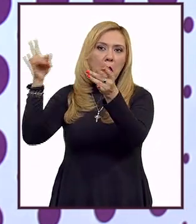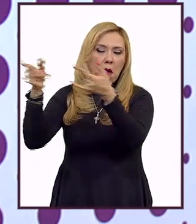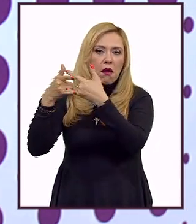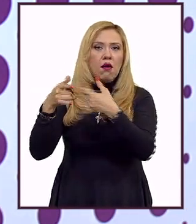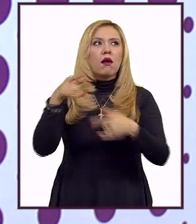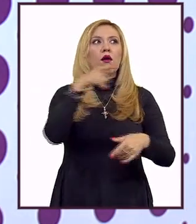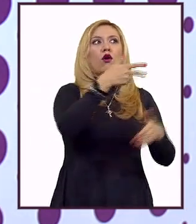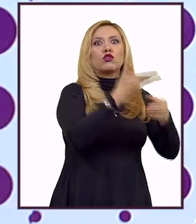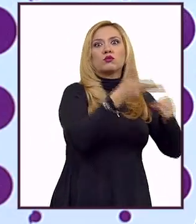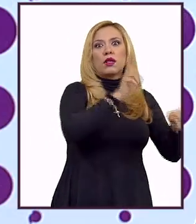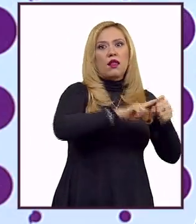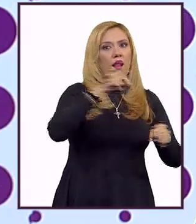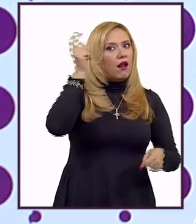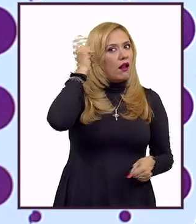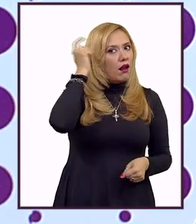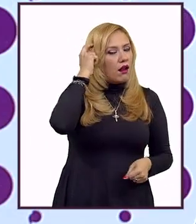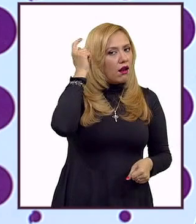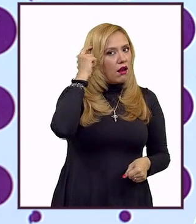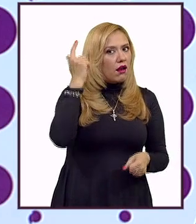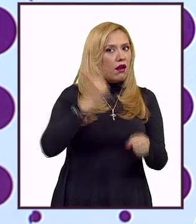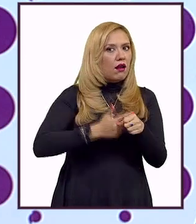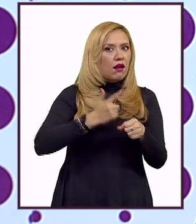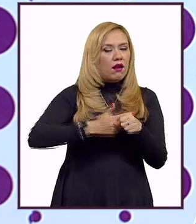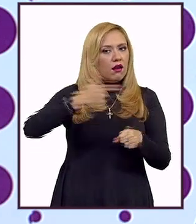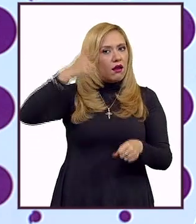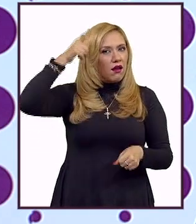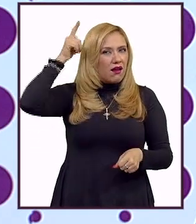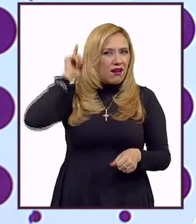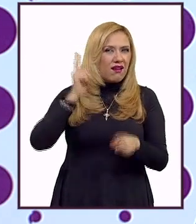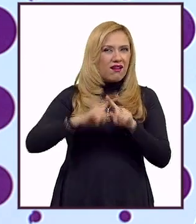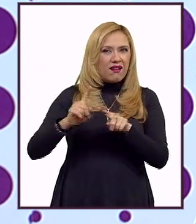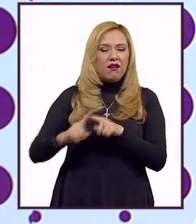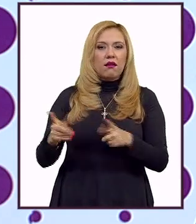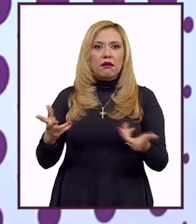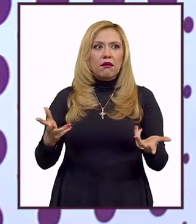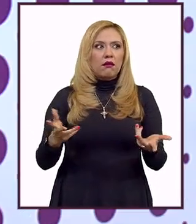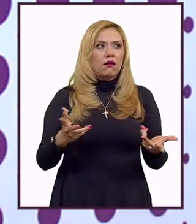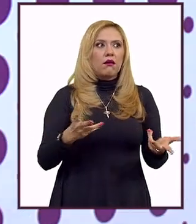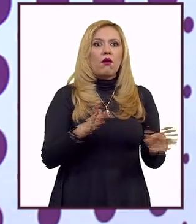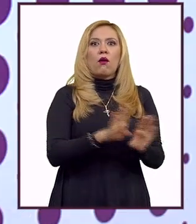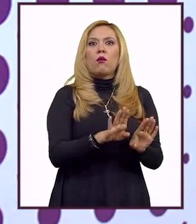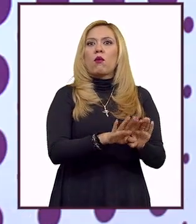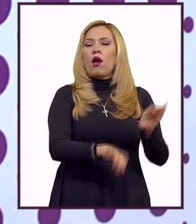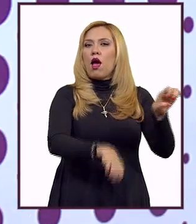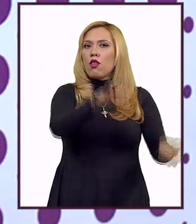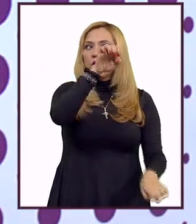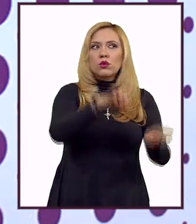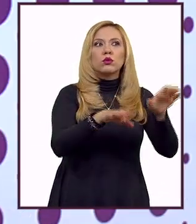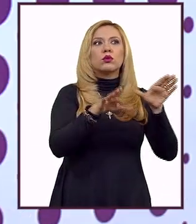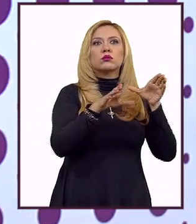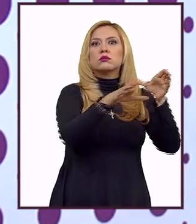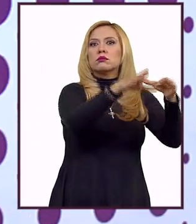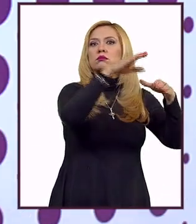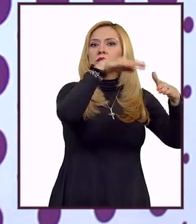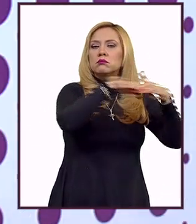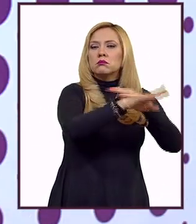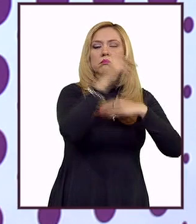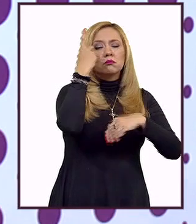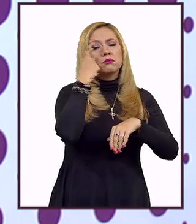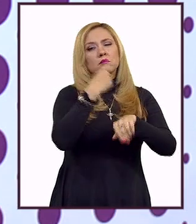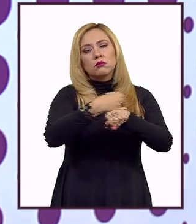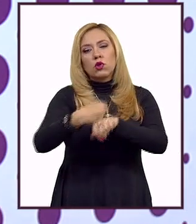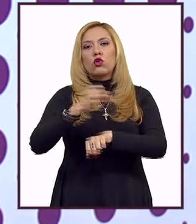hospitales psiquiátricos, que están donde hay niños y niñas que están siendo privadas de libertad o personas adultas mayores que están privados de libertad,